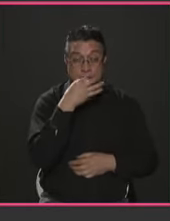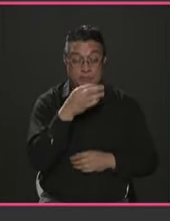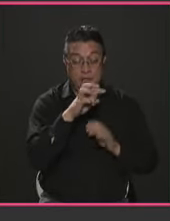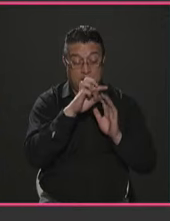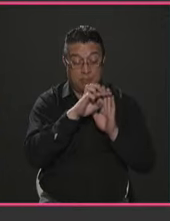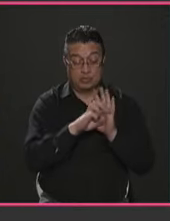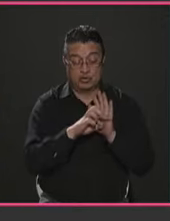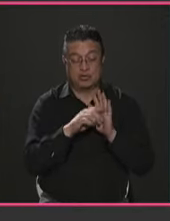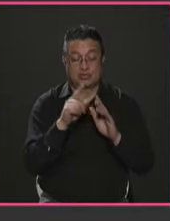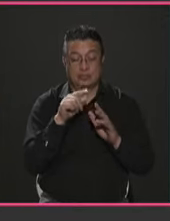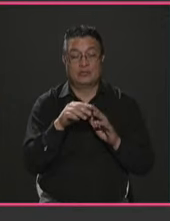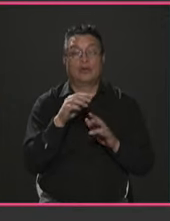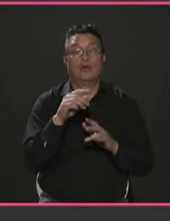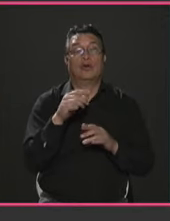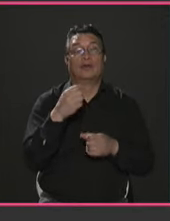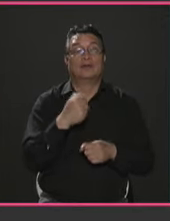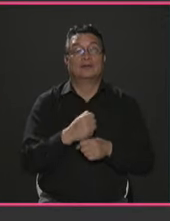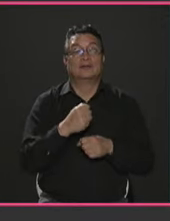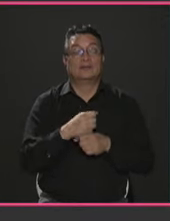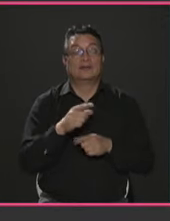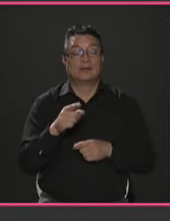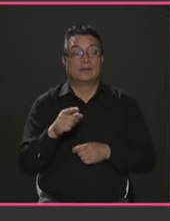promises prometeo